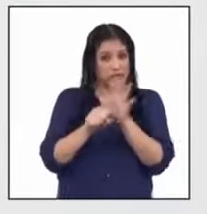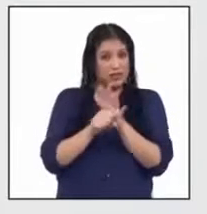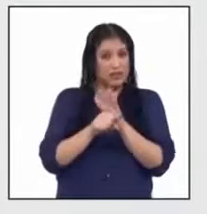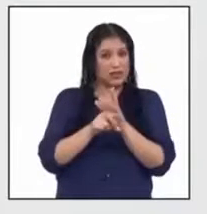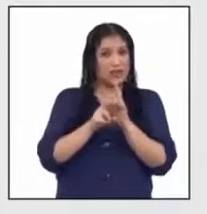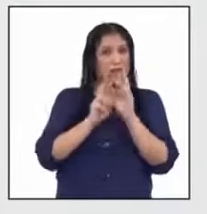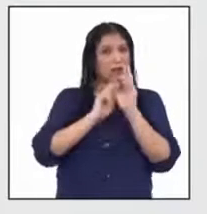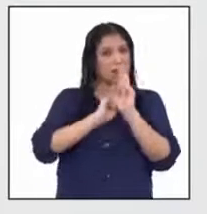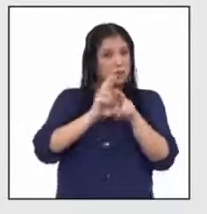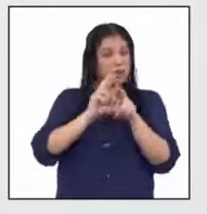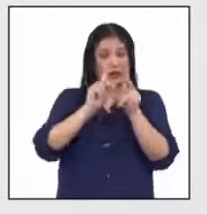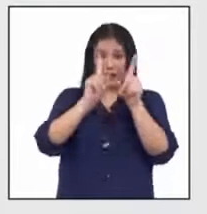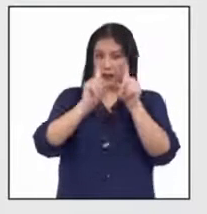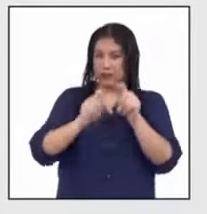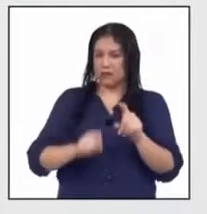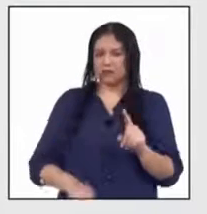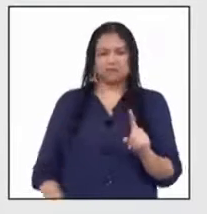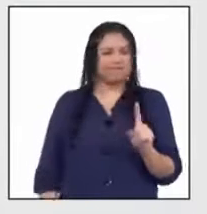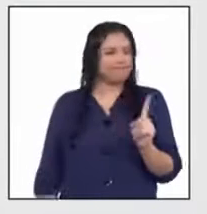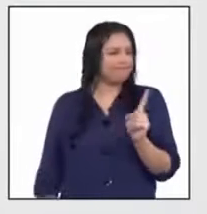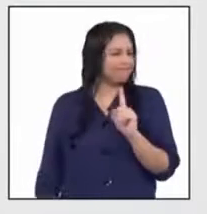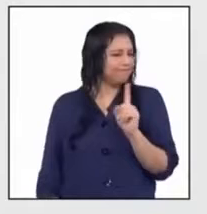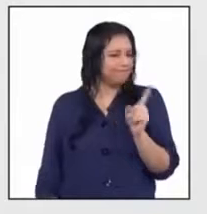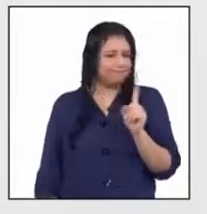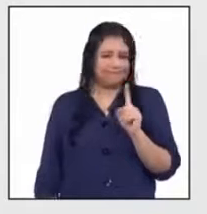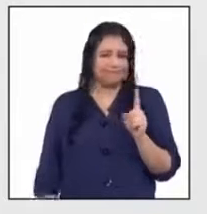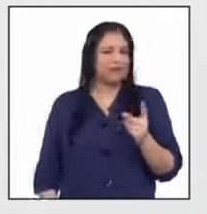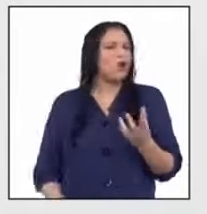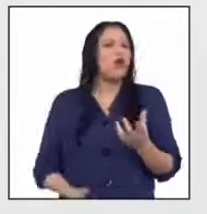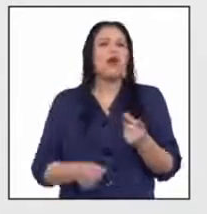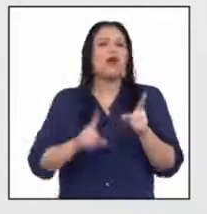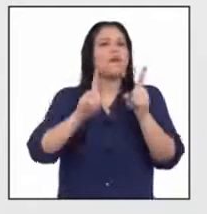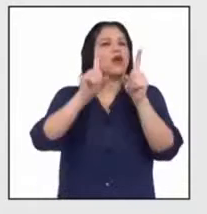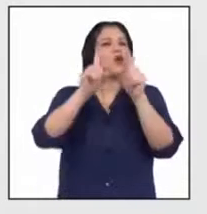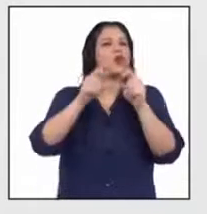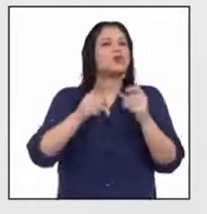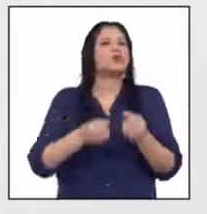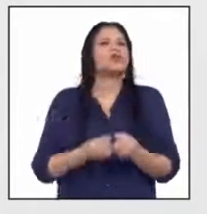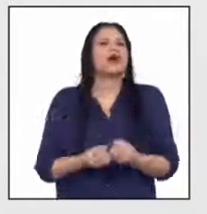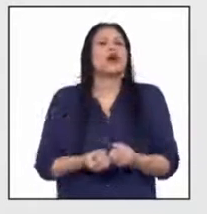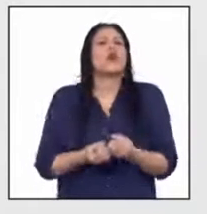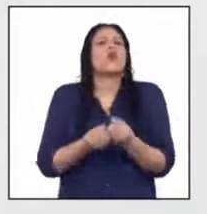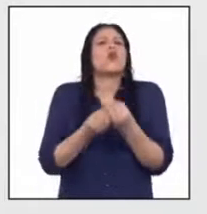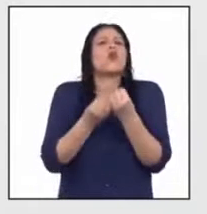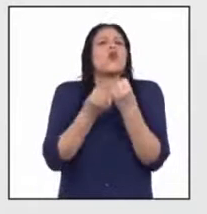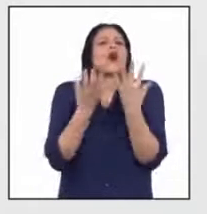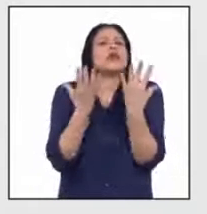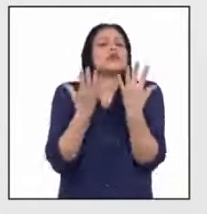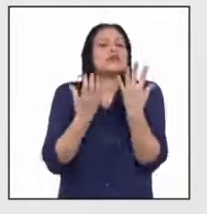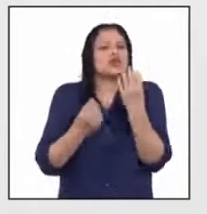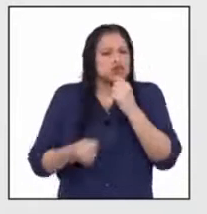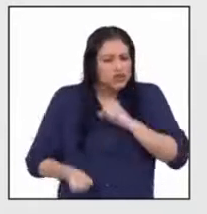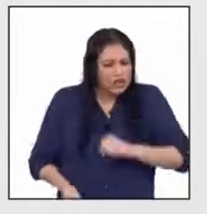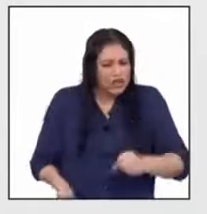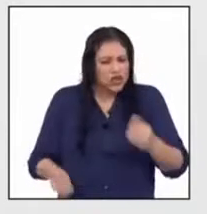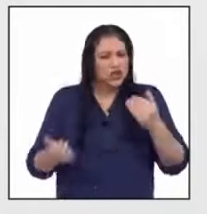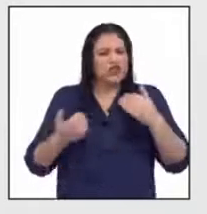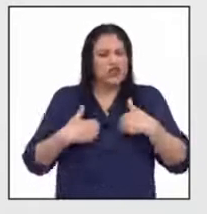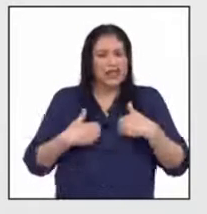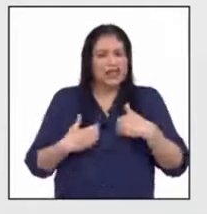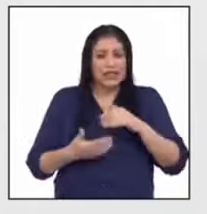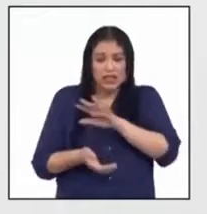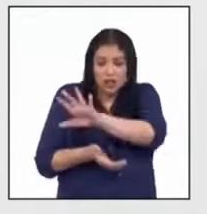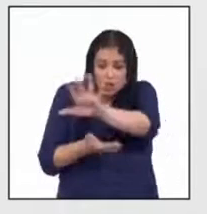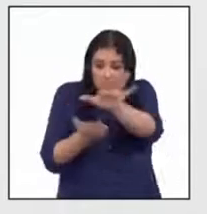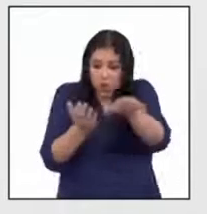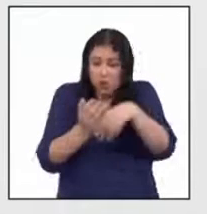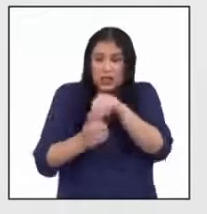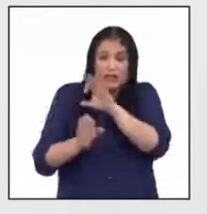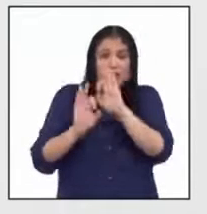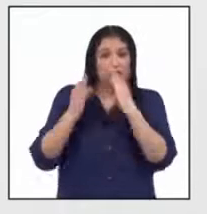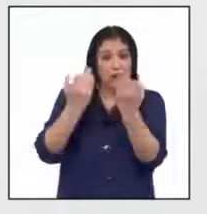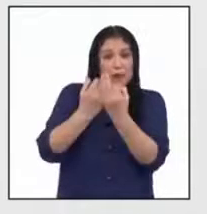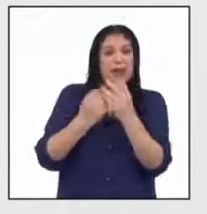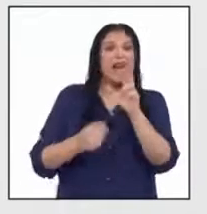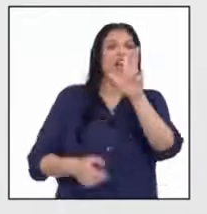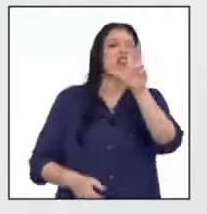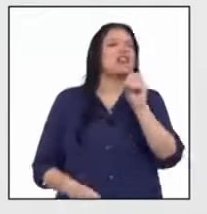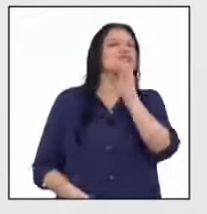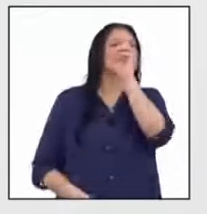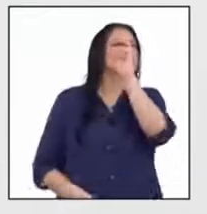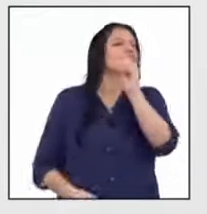respuesta a la pregunta: ¿qué cantidad de hijos tiene el 30% de las familias de la comunidad